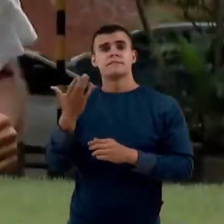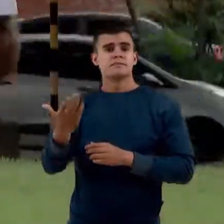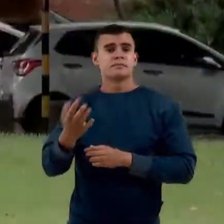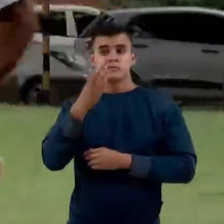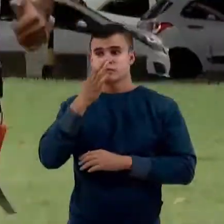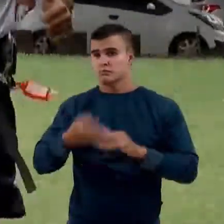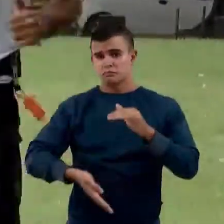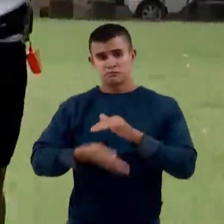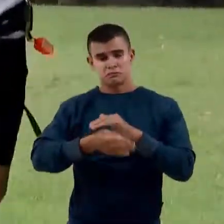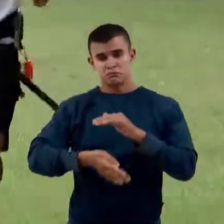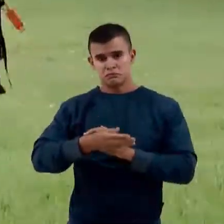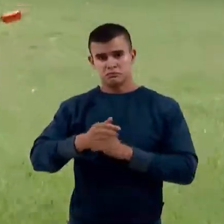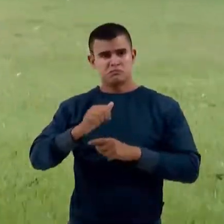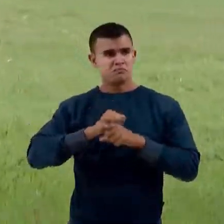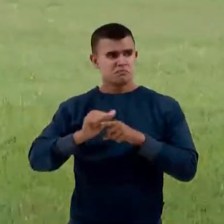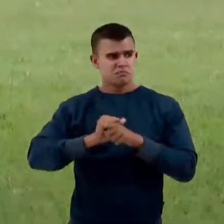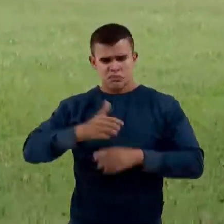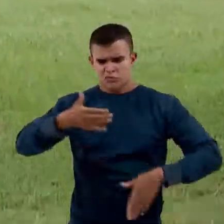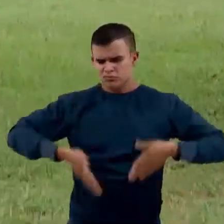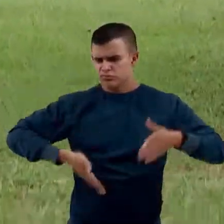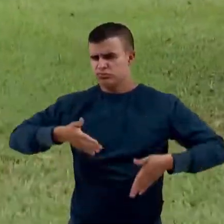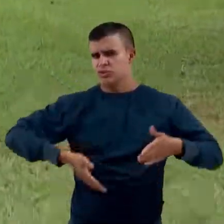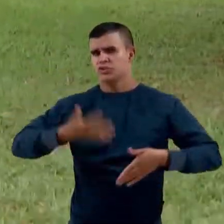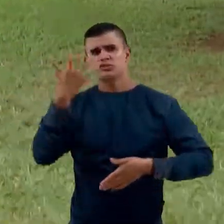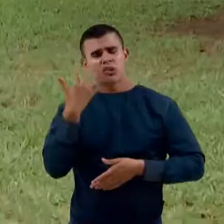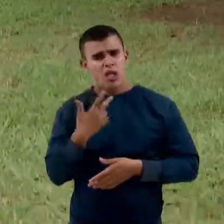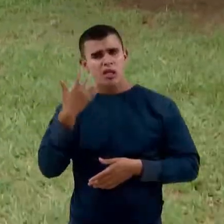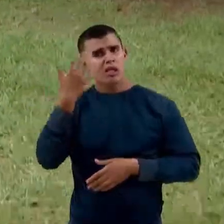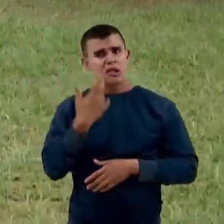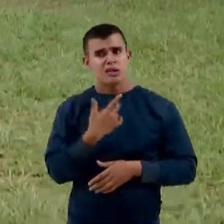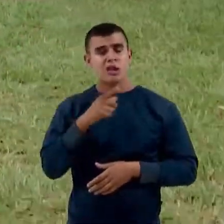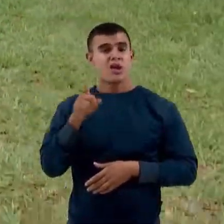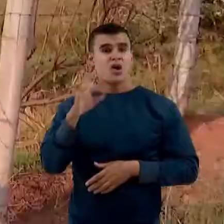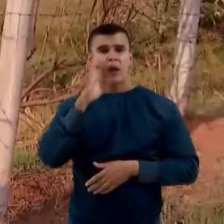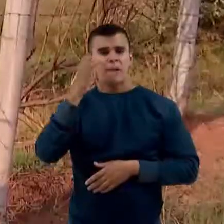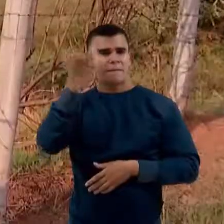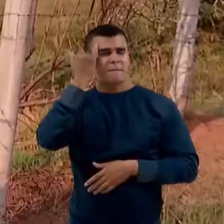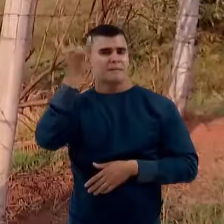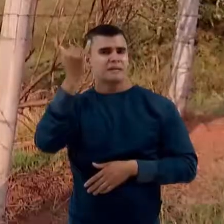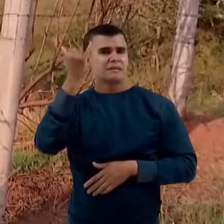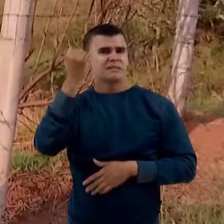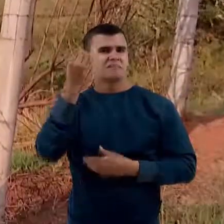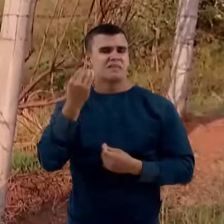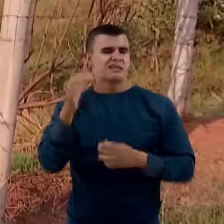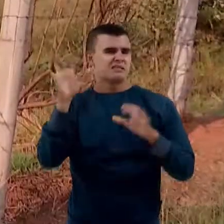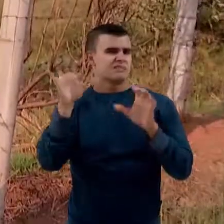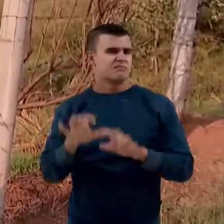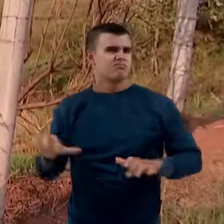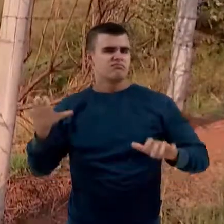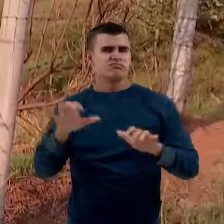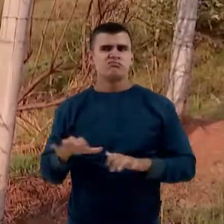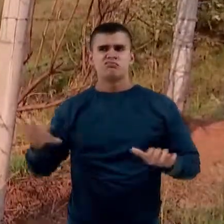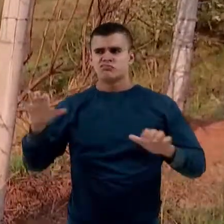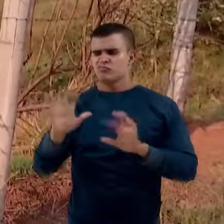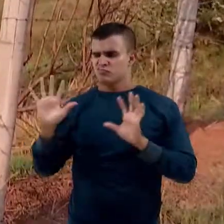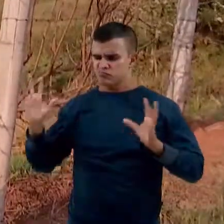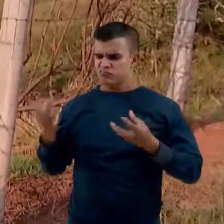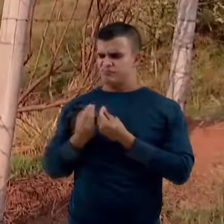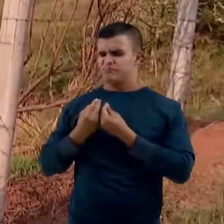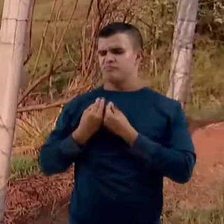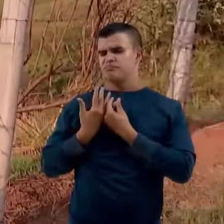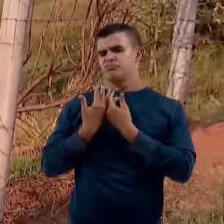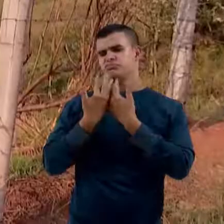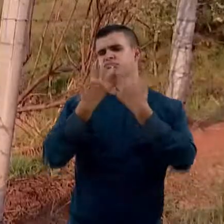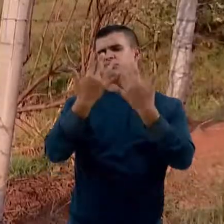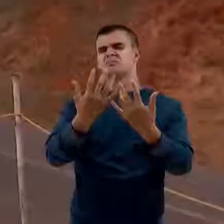momento, Hugo sigue haciendo lo que más le encanta, correr por días y por horas. Además, tiene pensado crear una próxima campaña